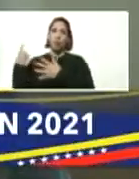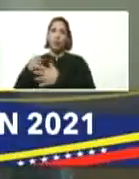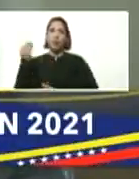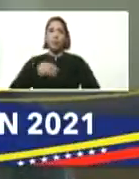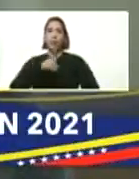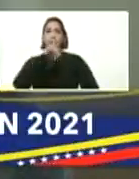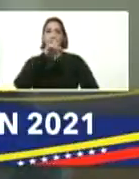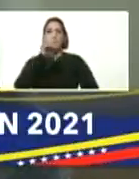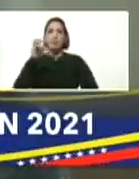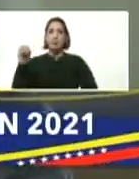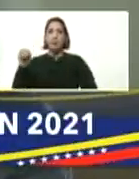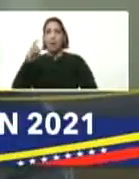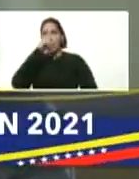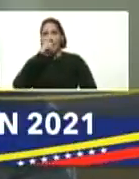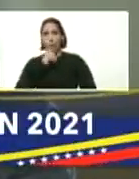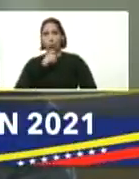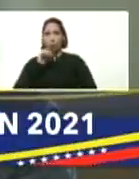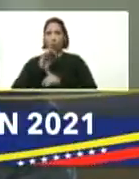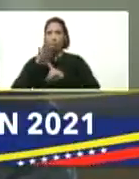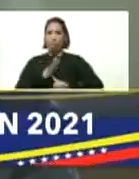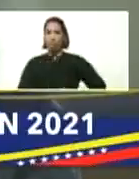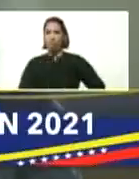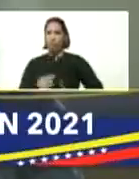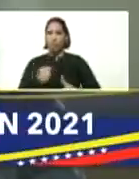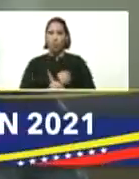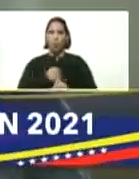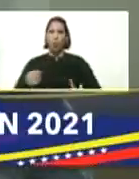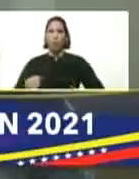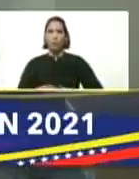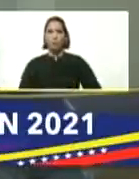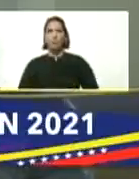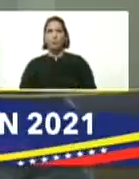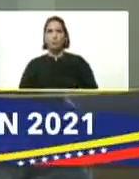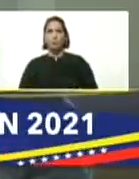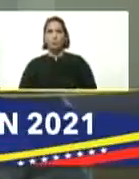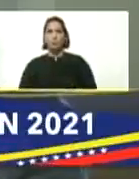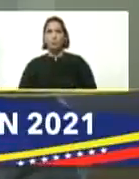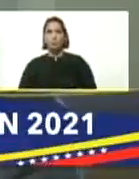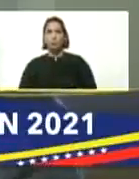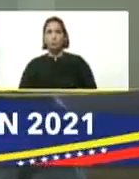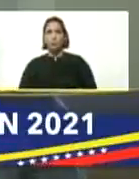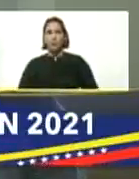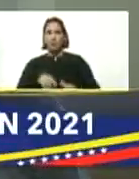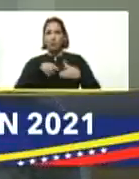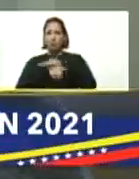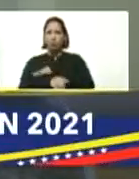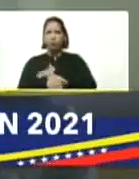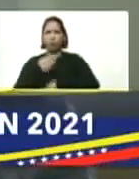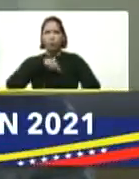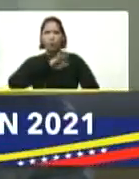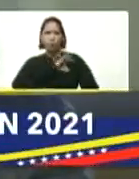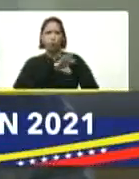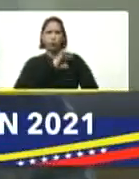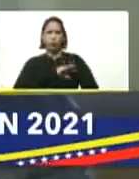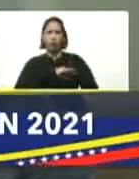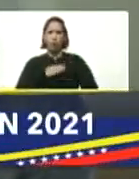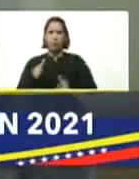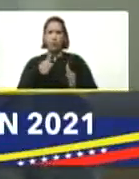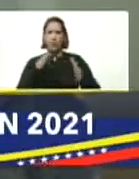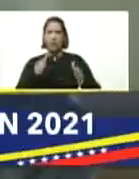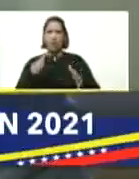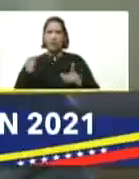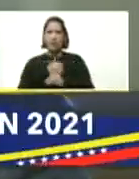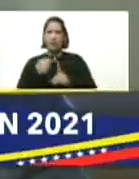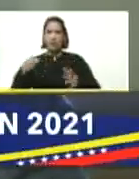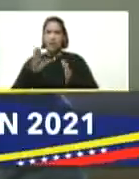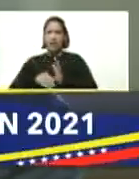años dominándonos, aplastándonos y que nos están penetrando a nuestra sociedad, ya no solo por la vía del saqueo. Los Estados Unidos se